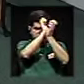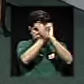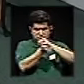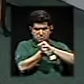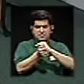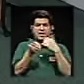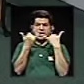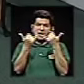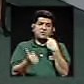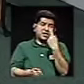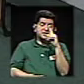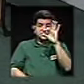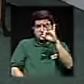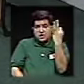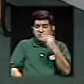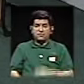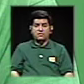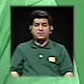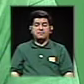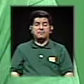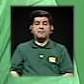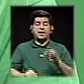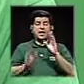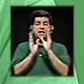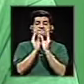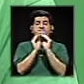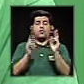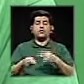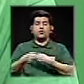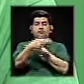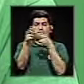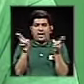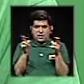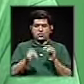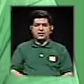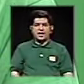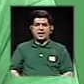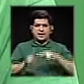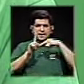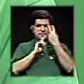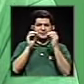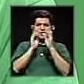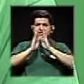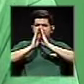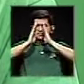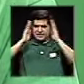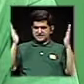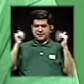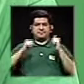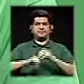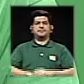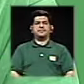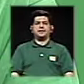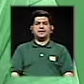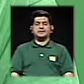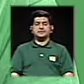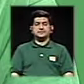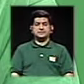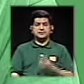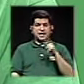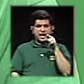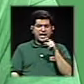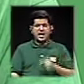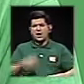por decirle de alguna modo en foro regionales verdad con con perspectivas más amplias eh cuando se pone una